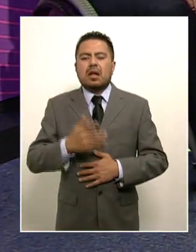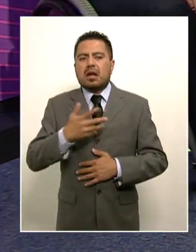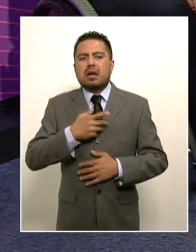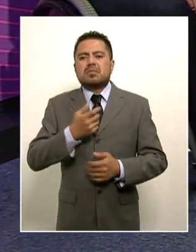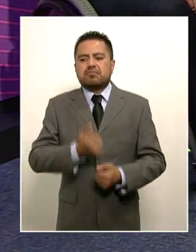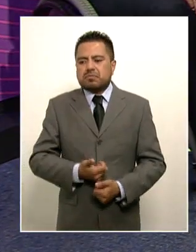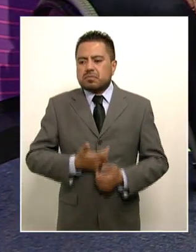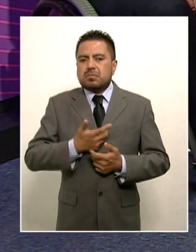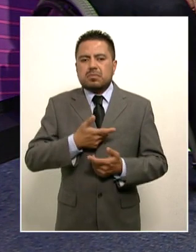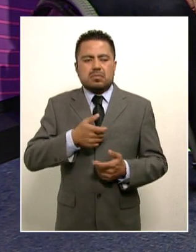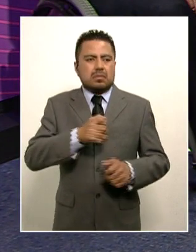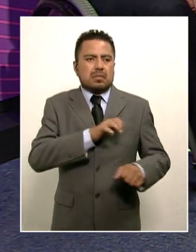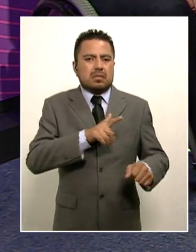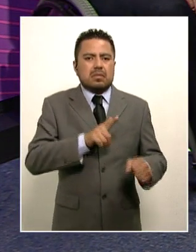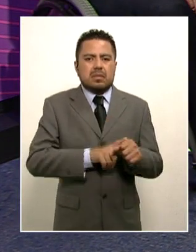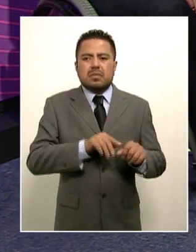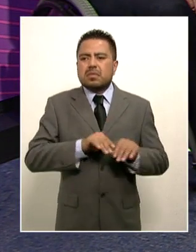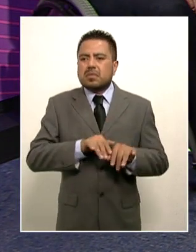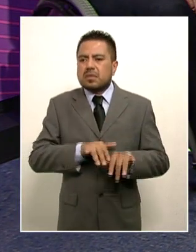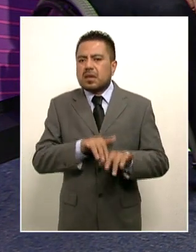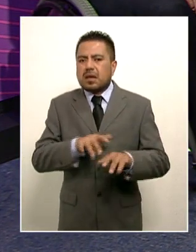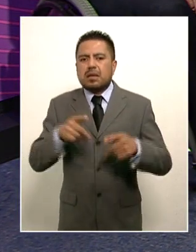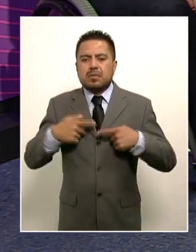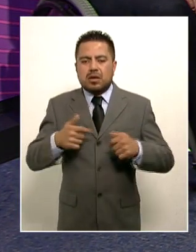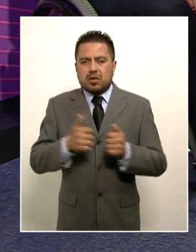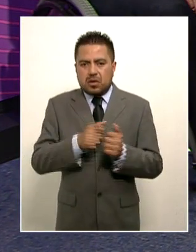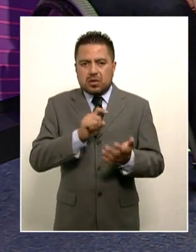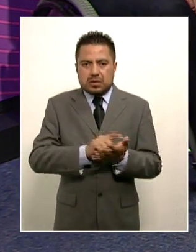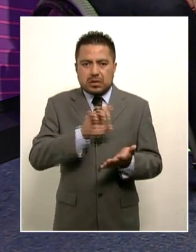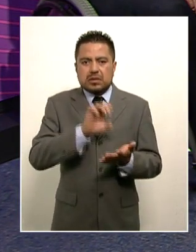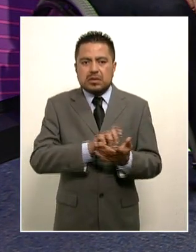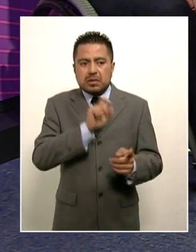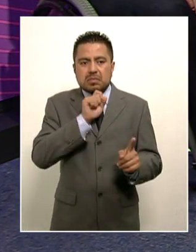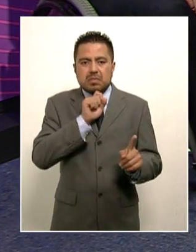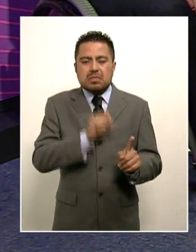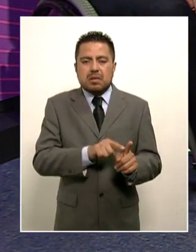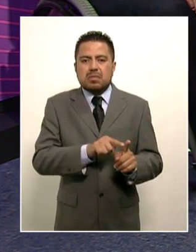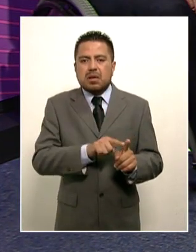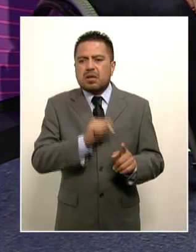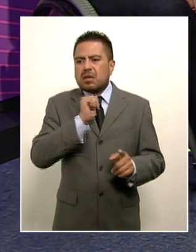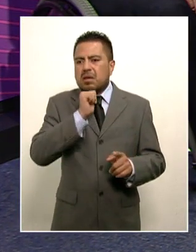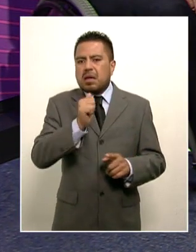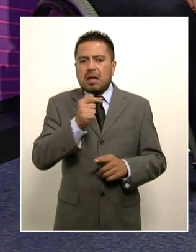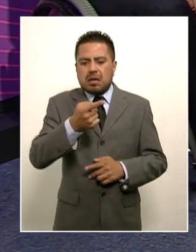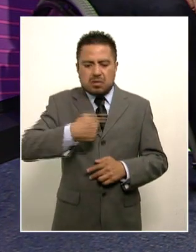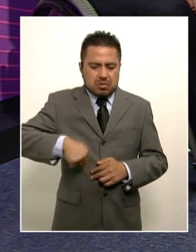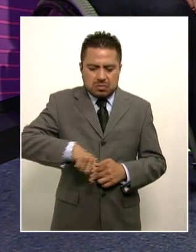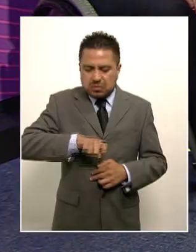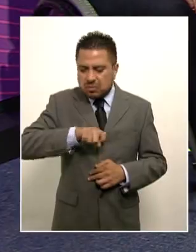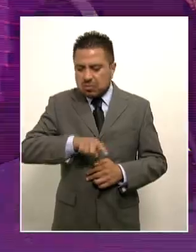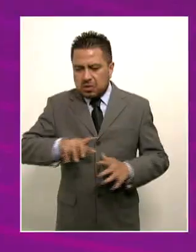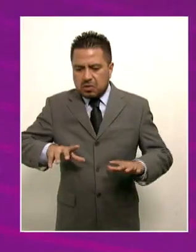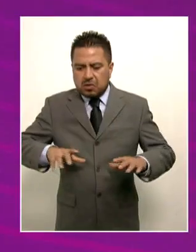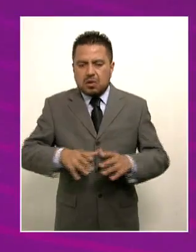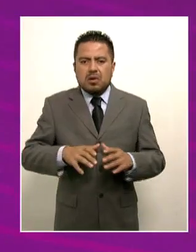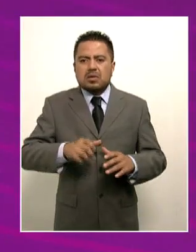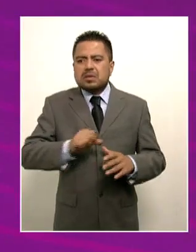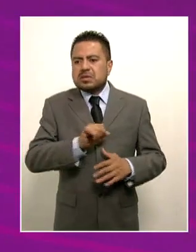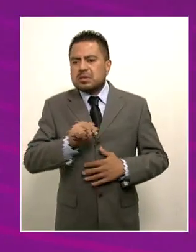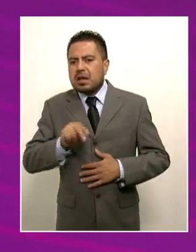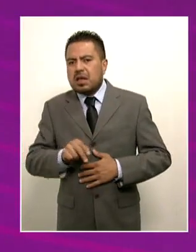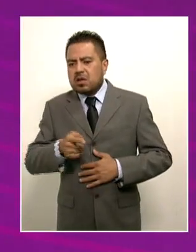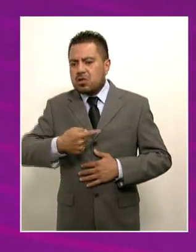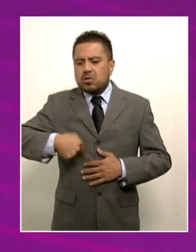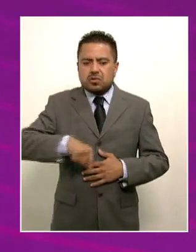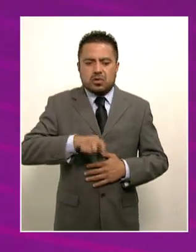lema muy particular del movimiento de personas con discapacidad que es nada de nosotras y nosotros sin